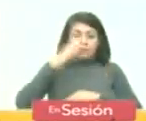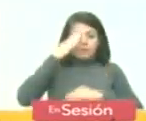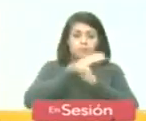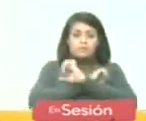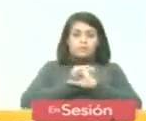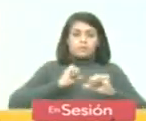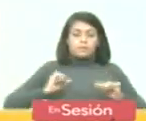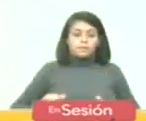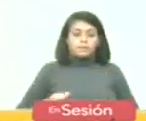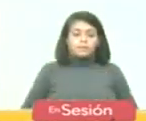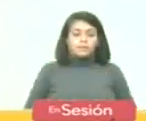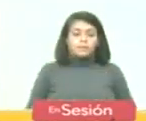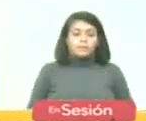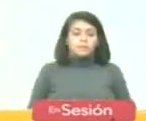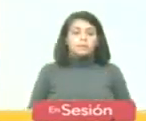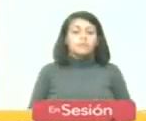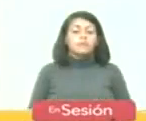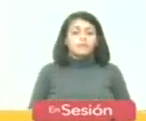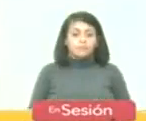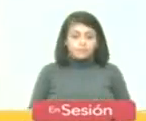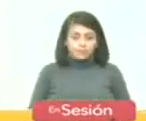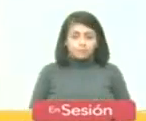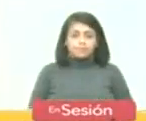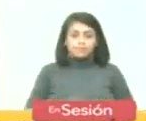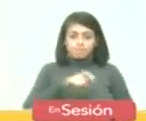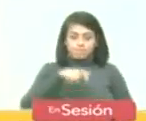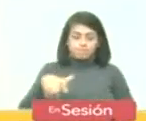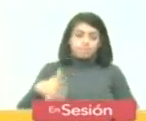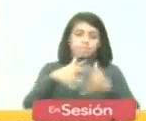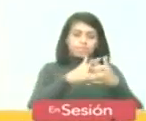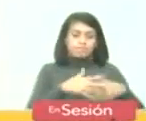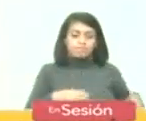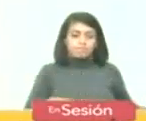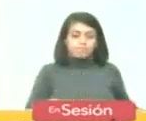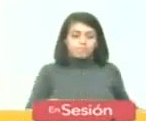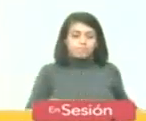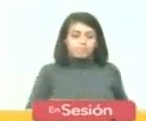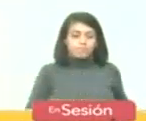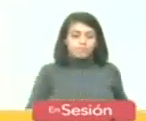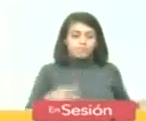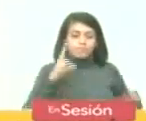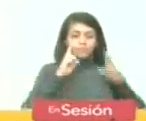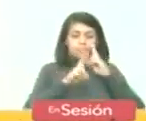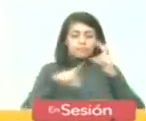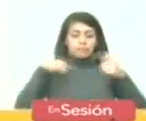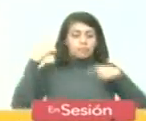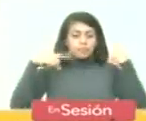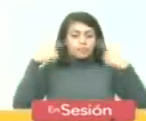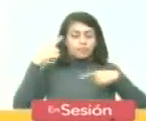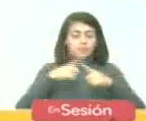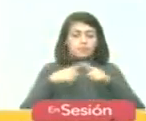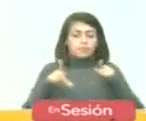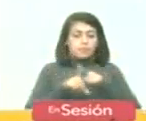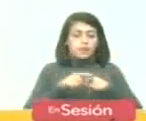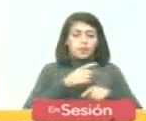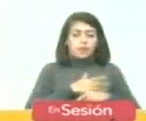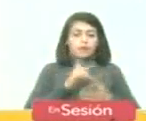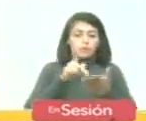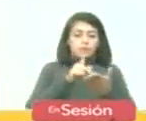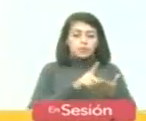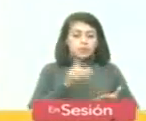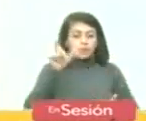militares de la élite dirigente de Estados Unidos a desmarcarse de lo que han catalogado como una locura, la presencia de esta